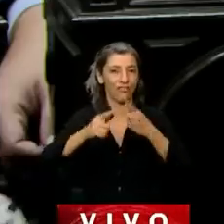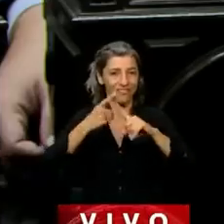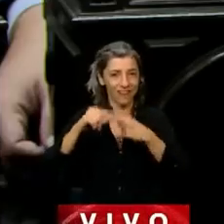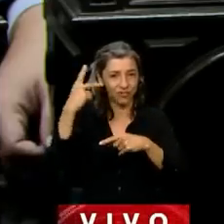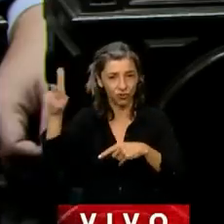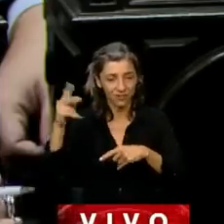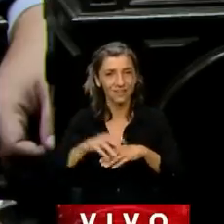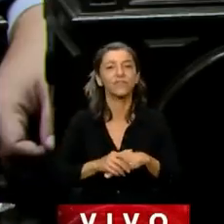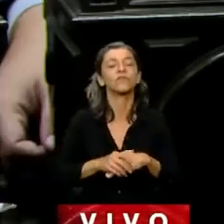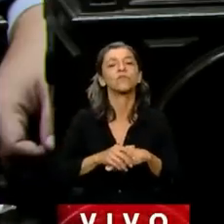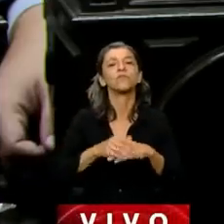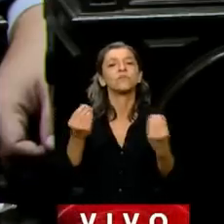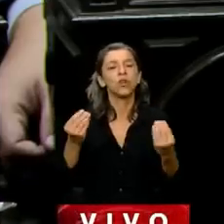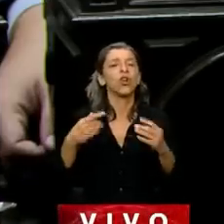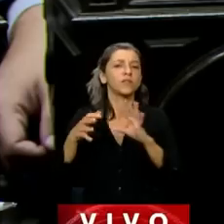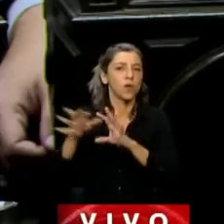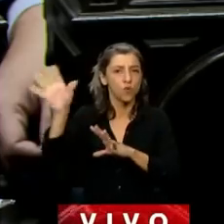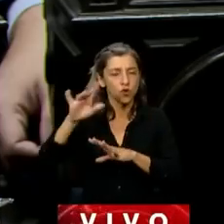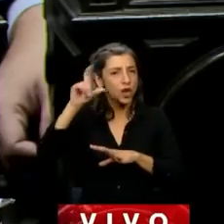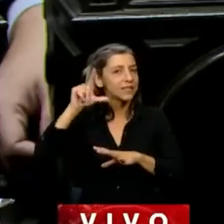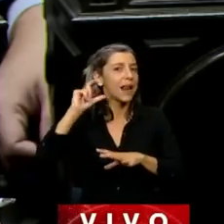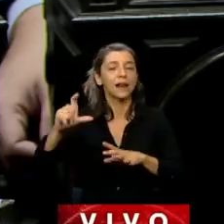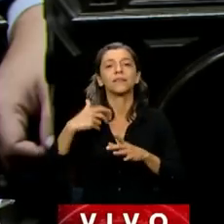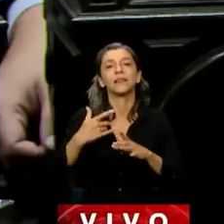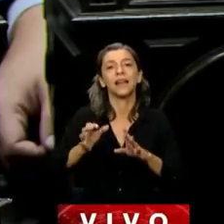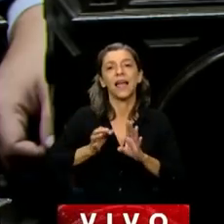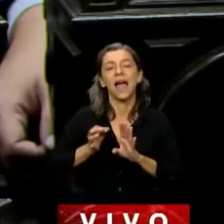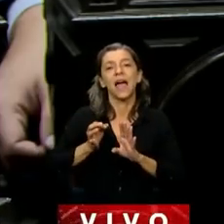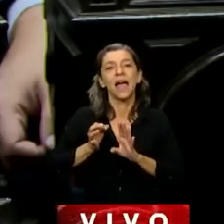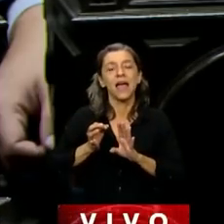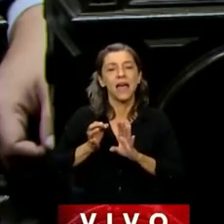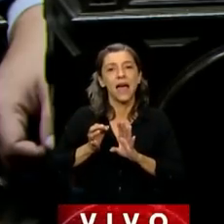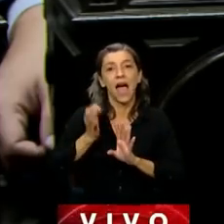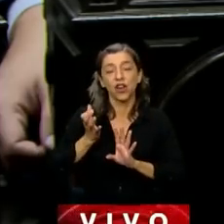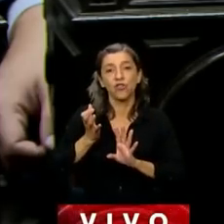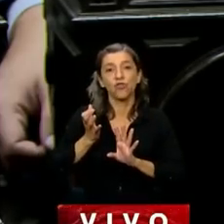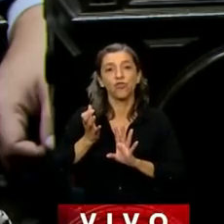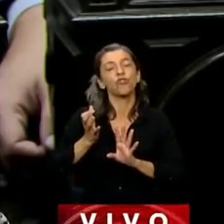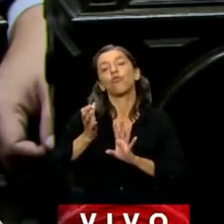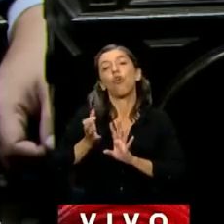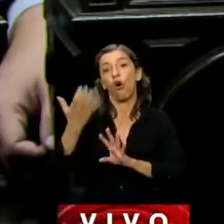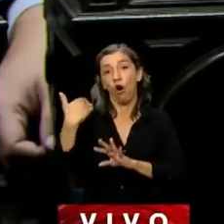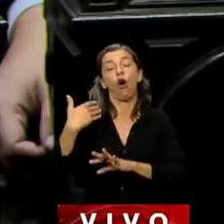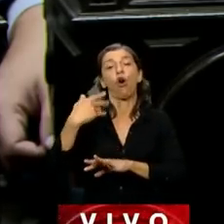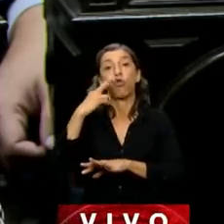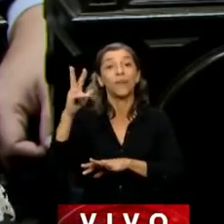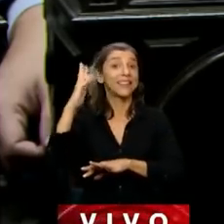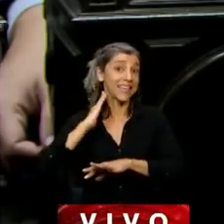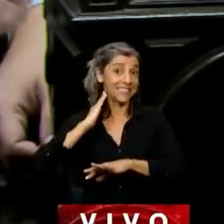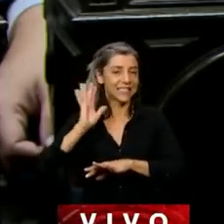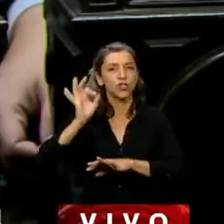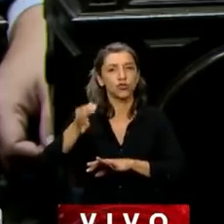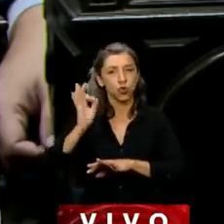de CELAC y Unión Europea en Santo Domingo el 25 y el 26 de octubre de 2016,